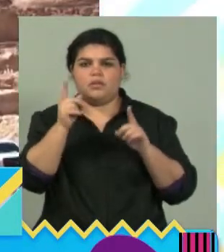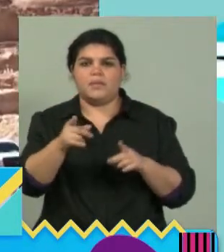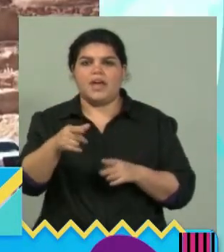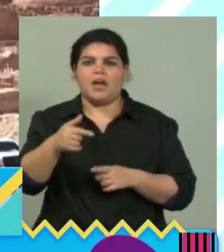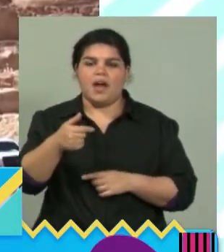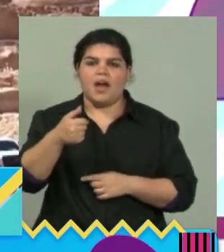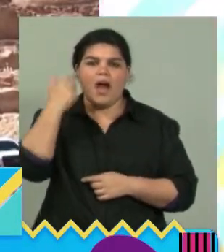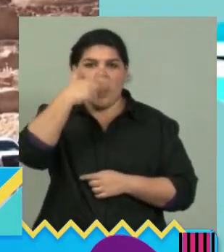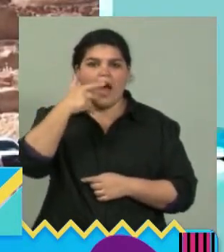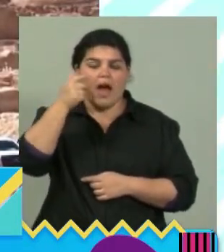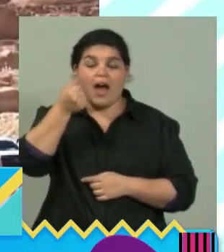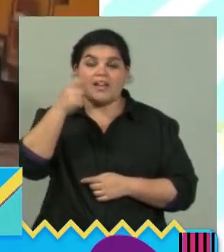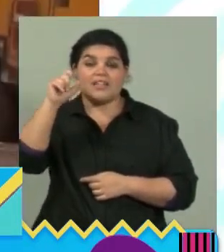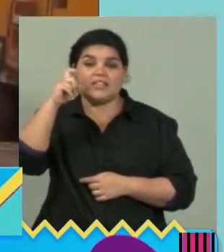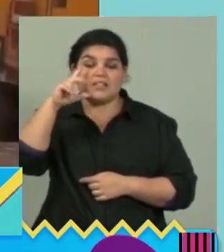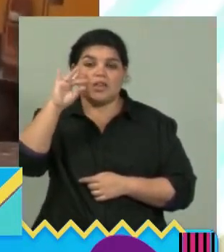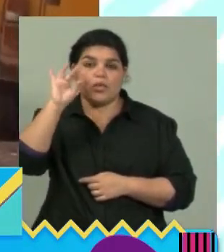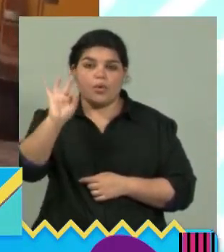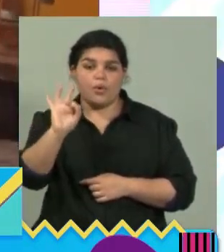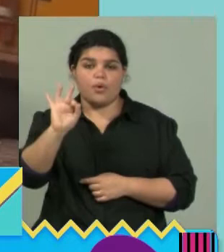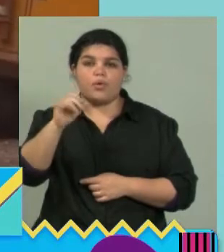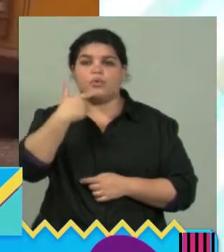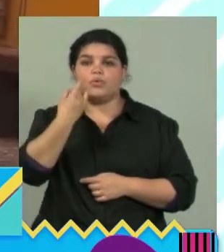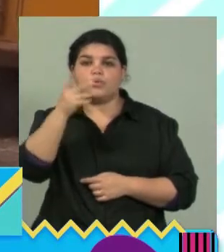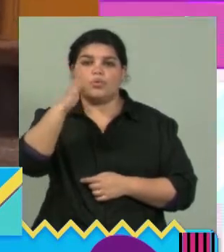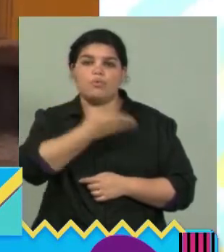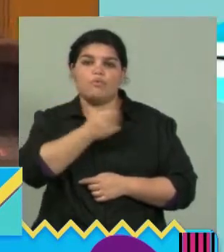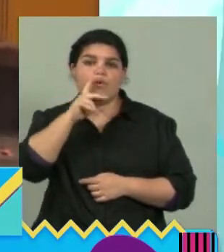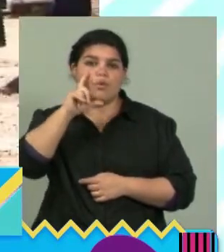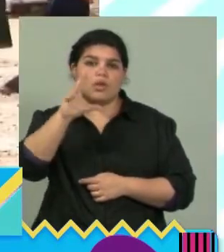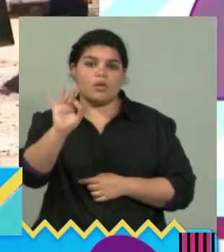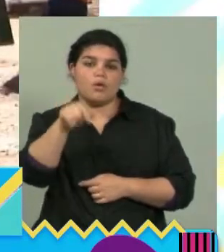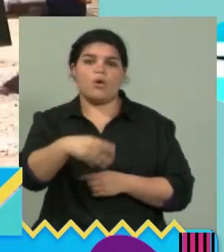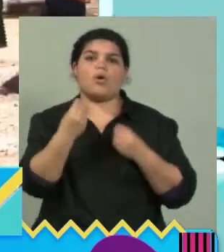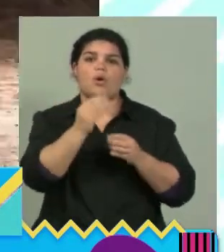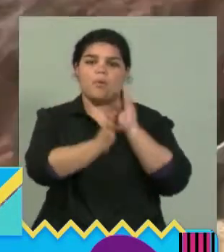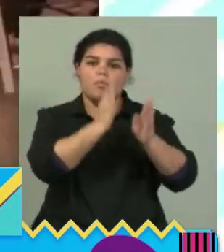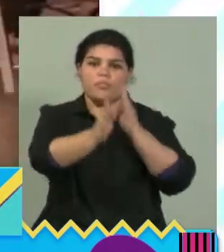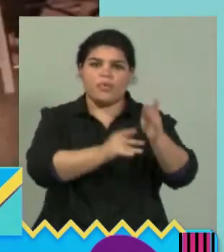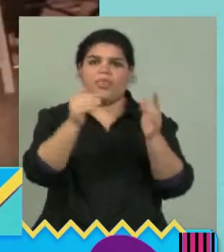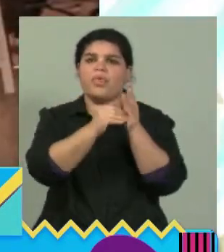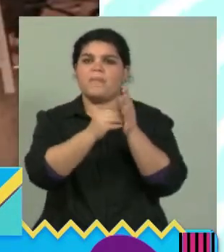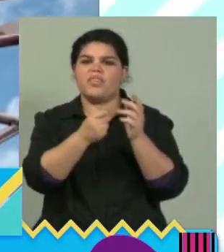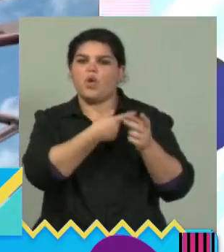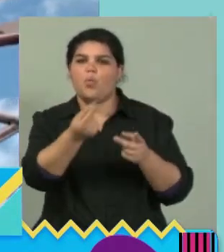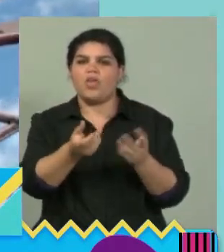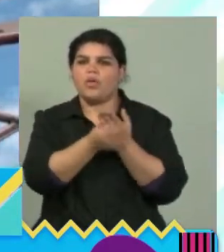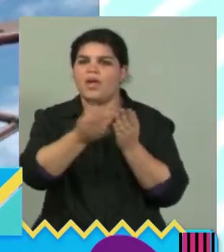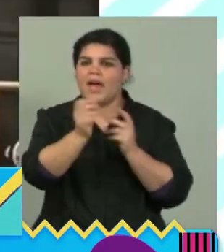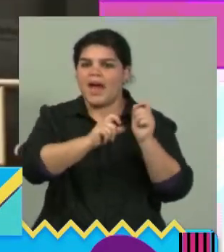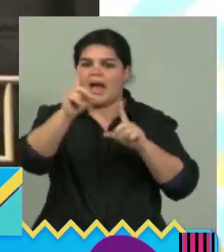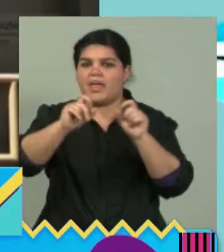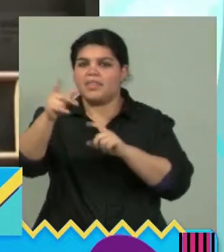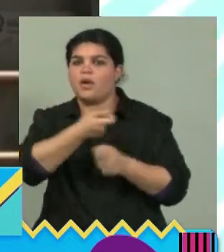sulfúrico, los países desarrollados miden su actividad industrial por el consumo de ácido sulfúrico. Entonces creo que el ácido sulfúrico es